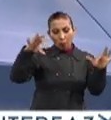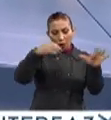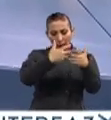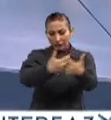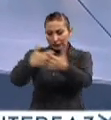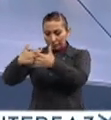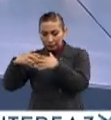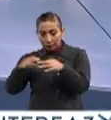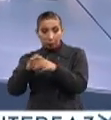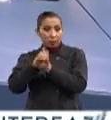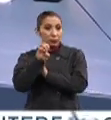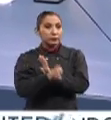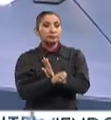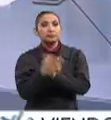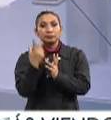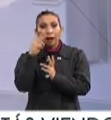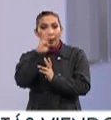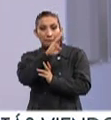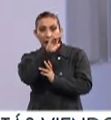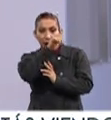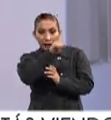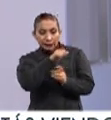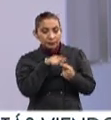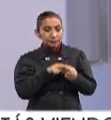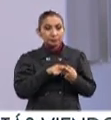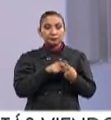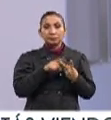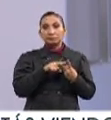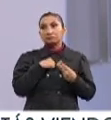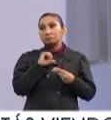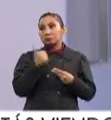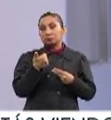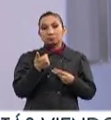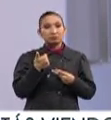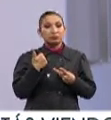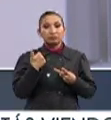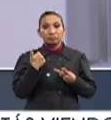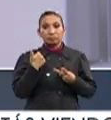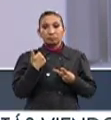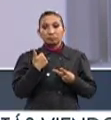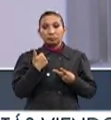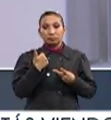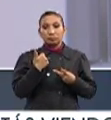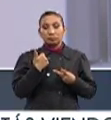como para becas, para lo que tiene que ver con...